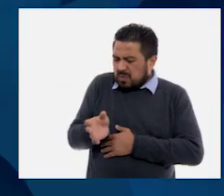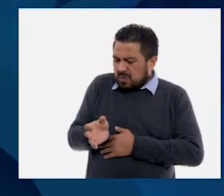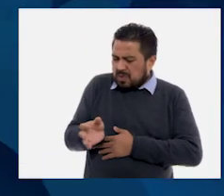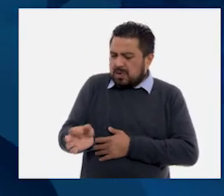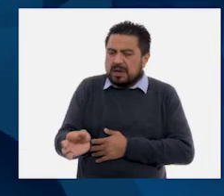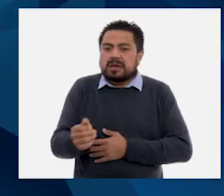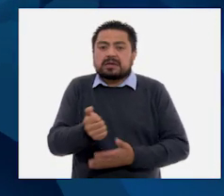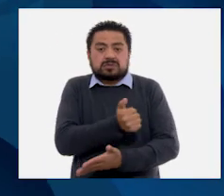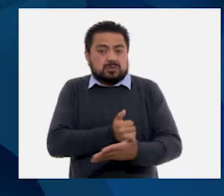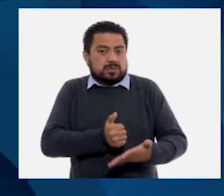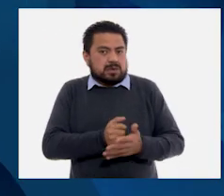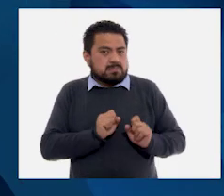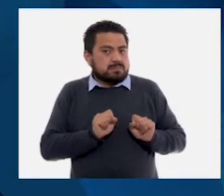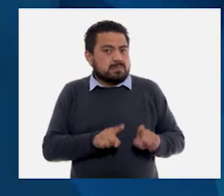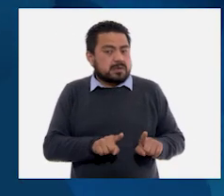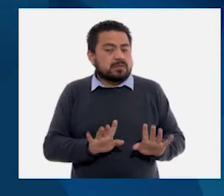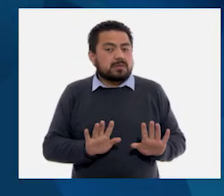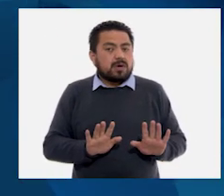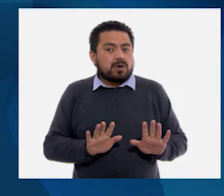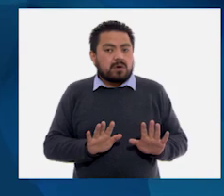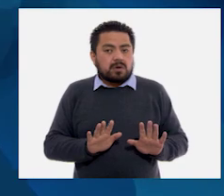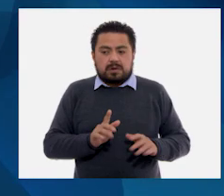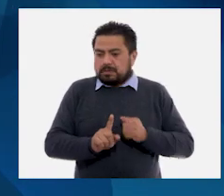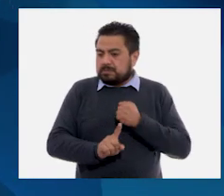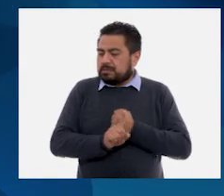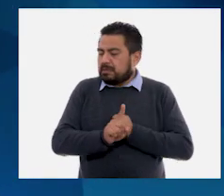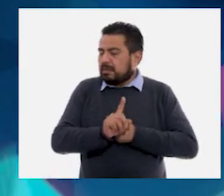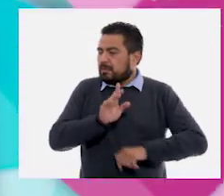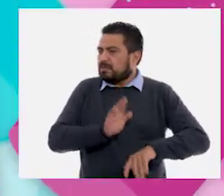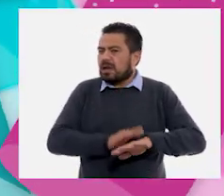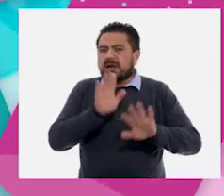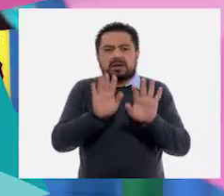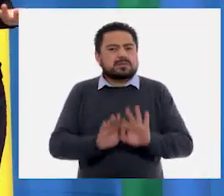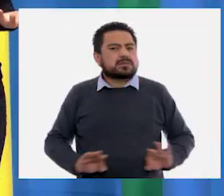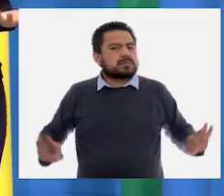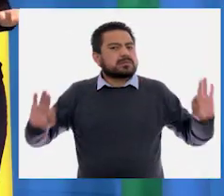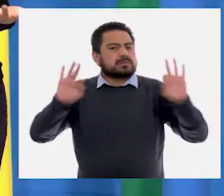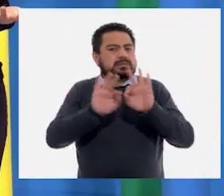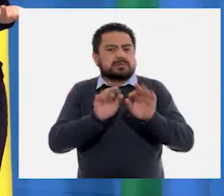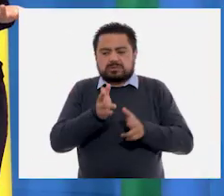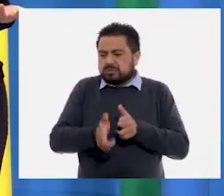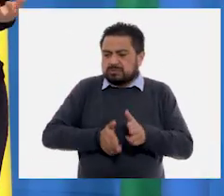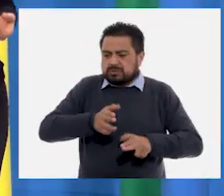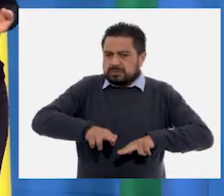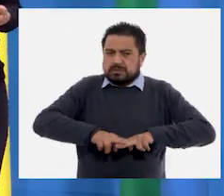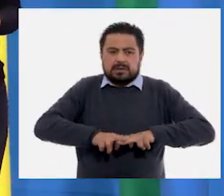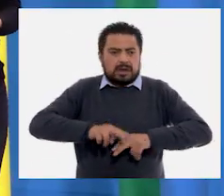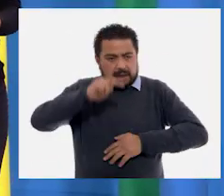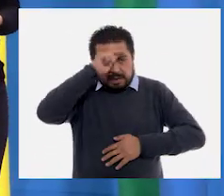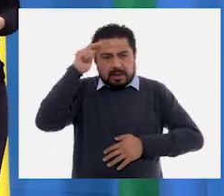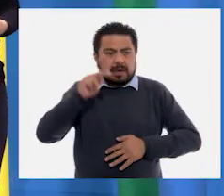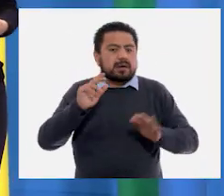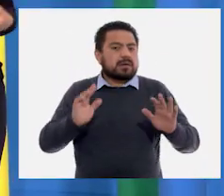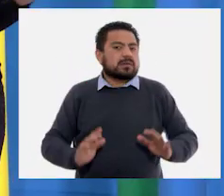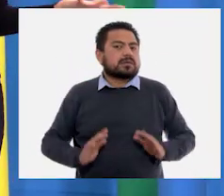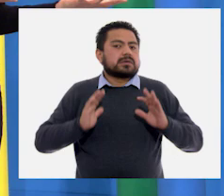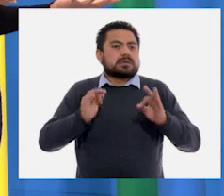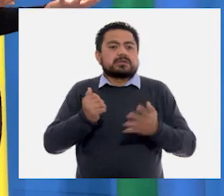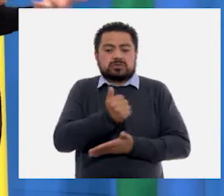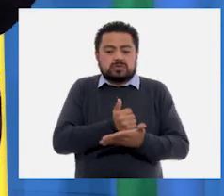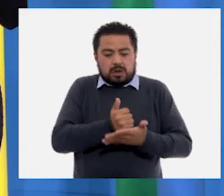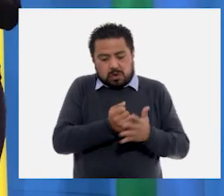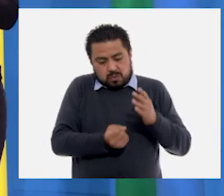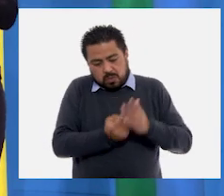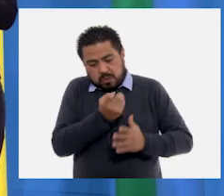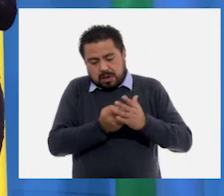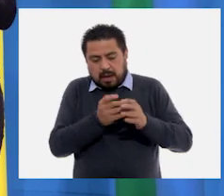las ciudades. Una de las consecuencias más importantes de la extensión del ferrocarril mexicano fue el surgimiento de ciudades nuevas